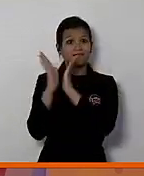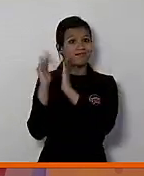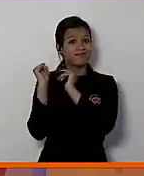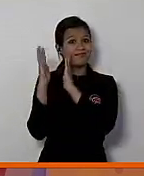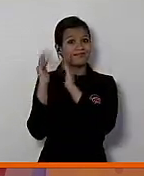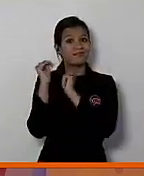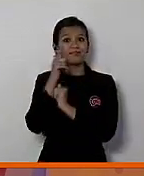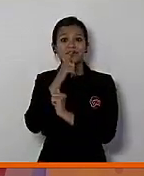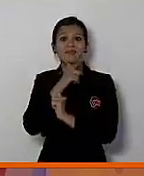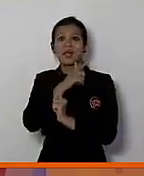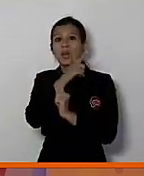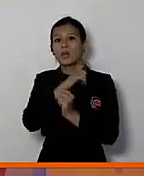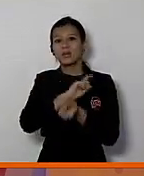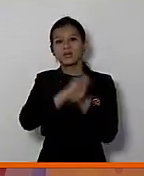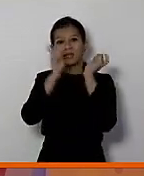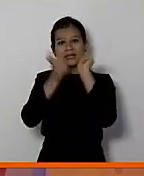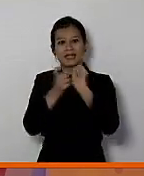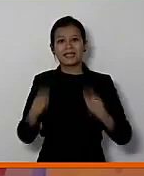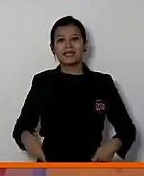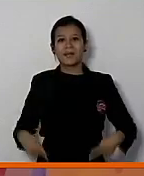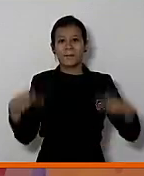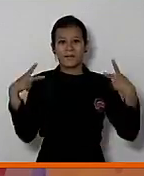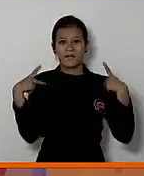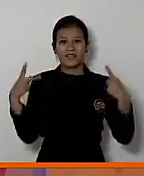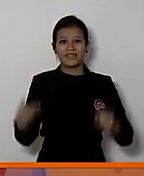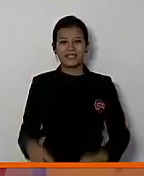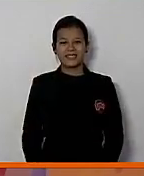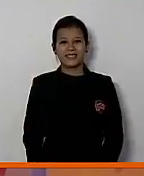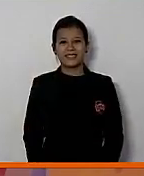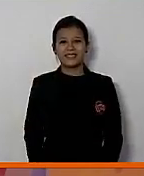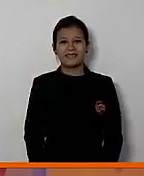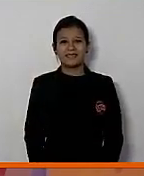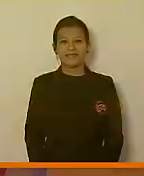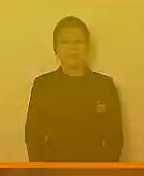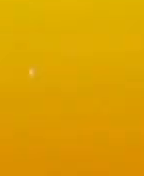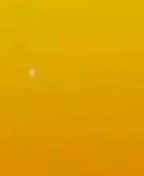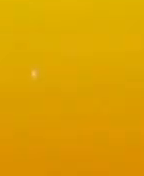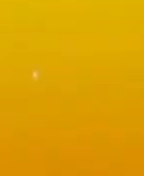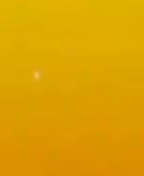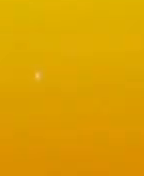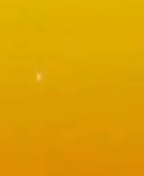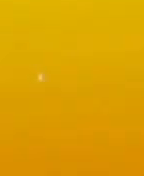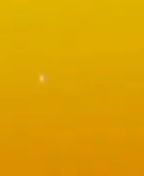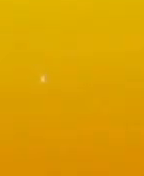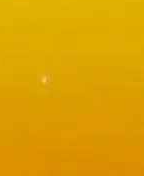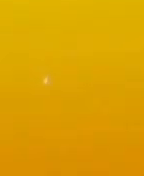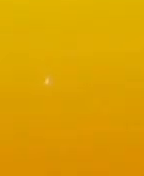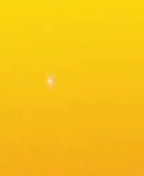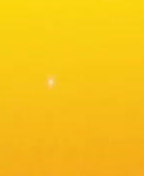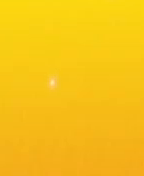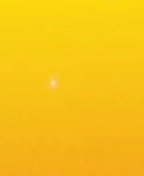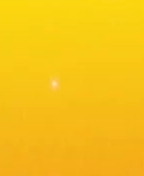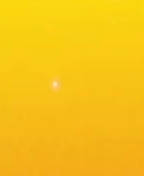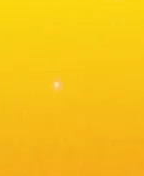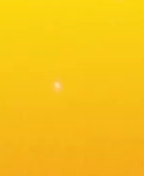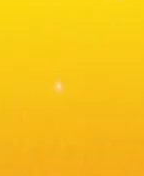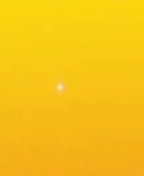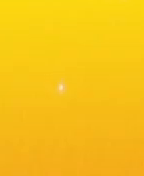de esperanza. Loto, te cambia la vida. Juega creyendo.